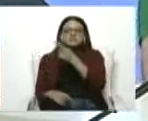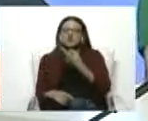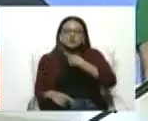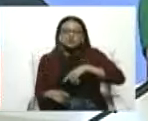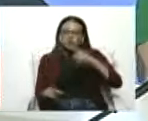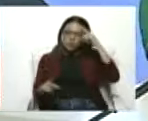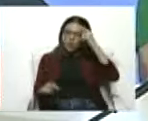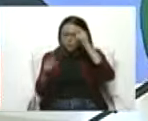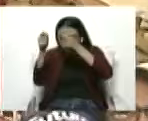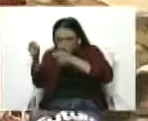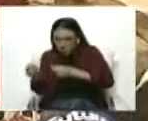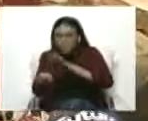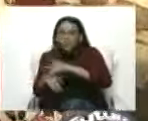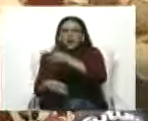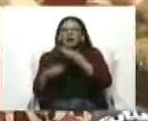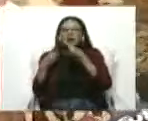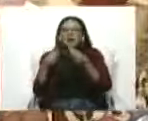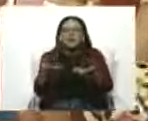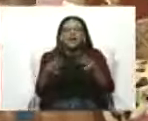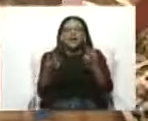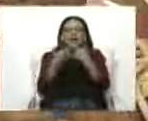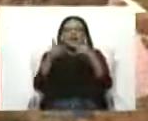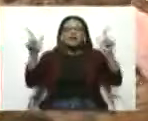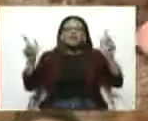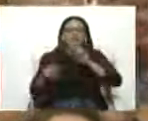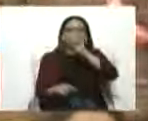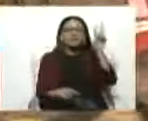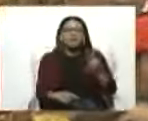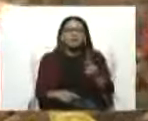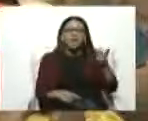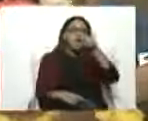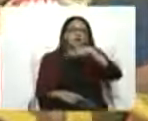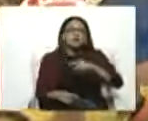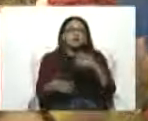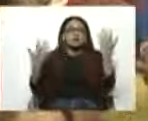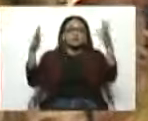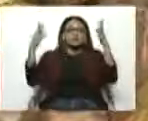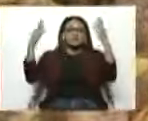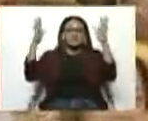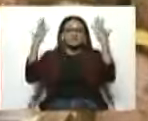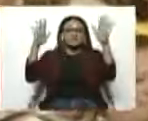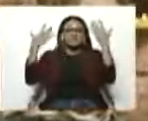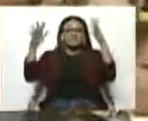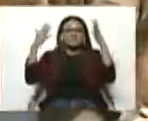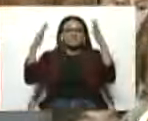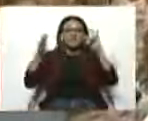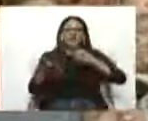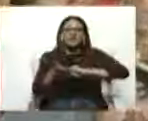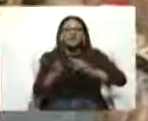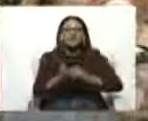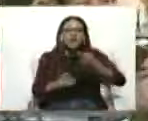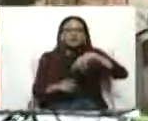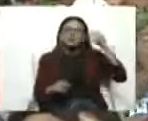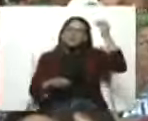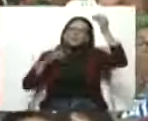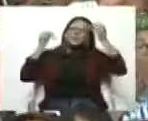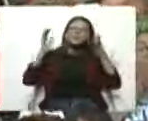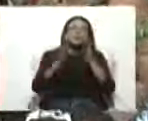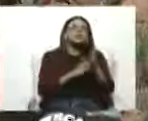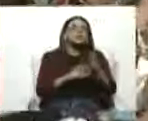nuestro gigante. Y esas son paradas nada más, ¿ves? Esas son, como se llama, estaciones en un